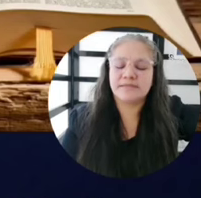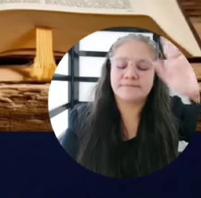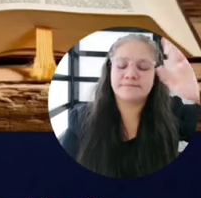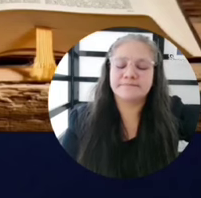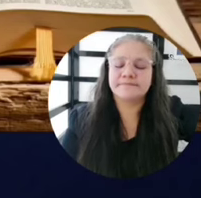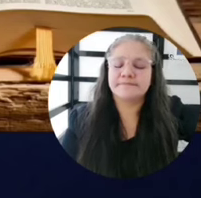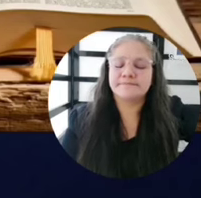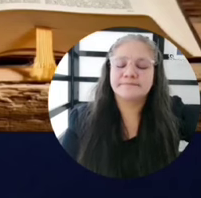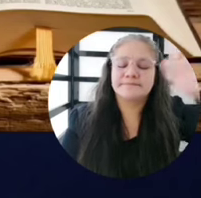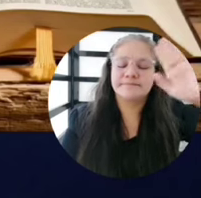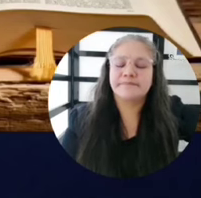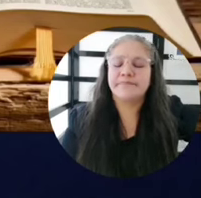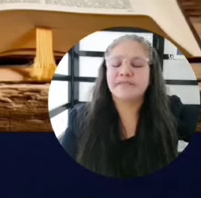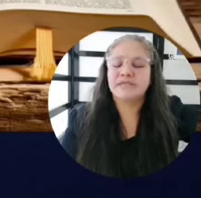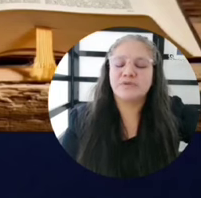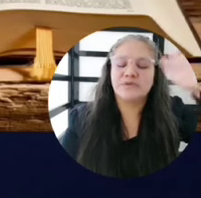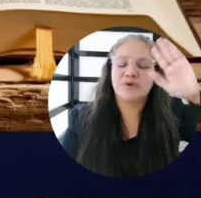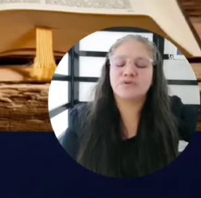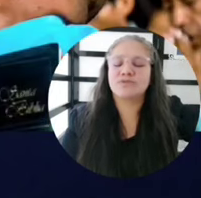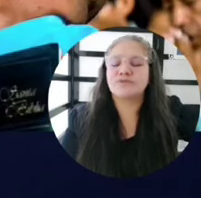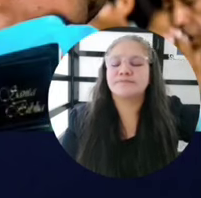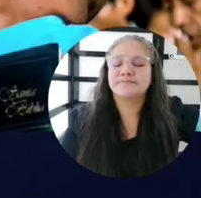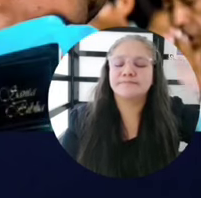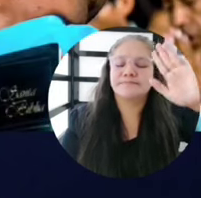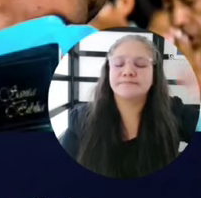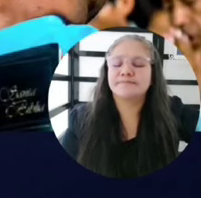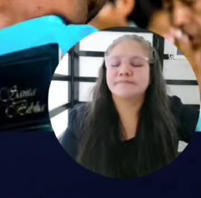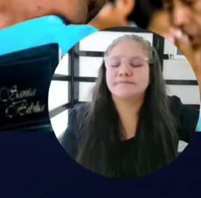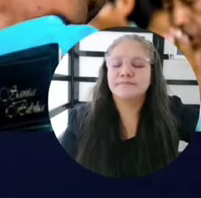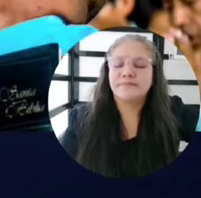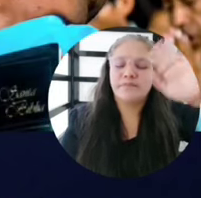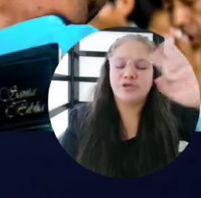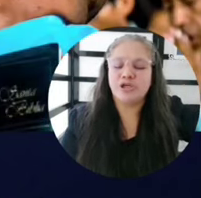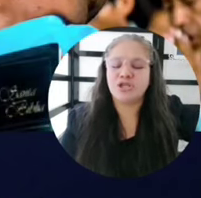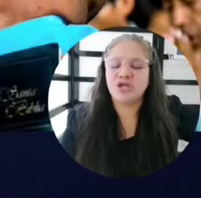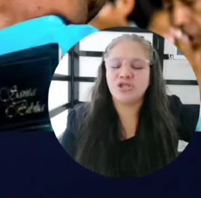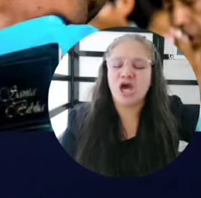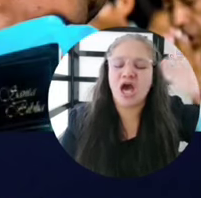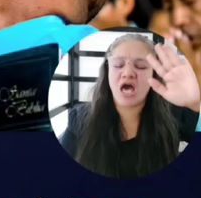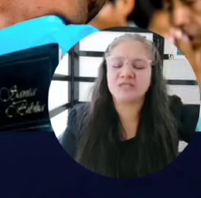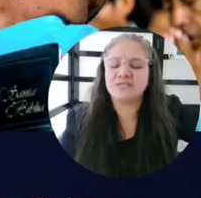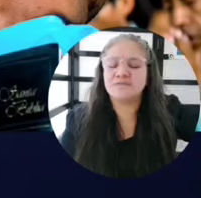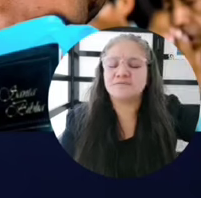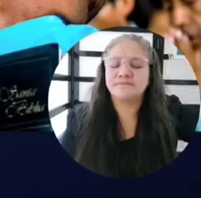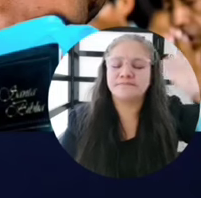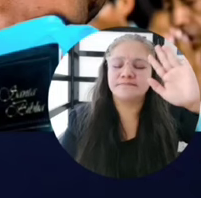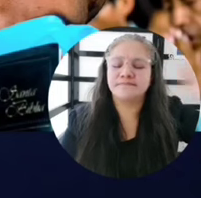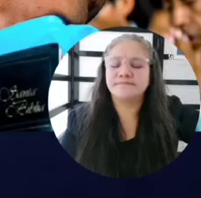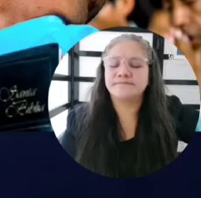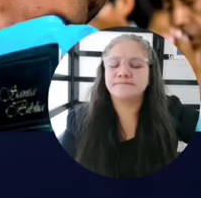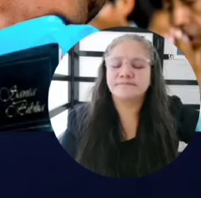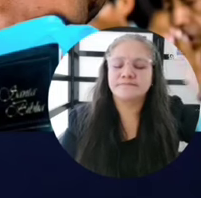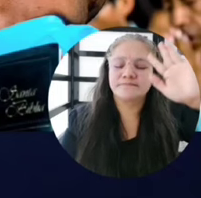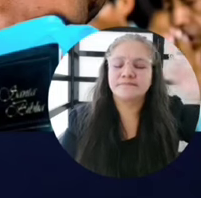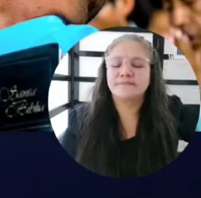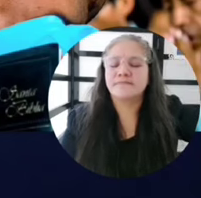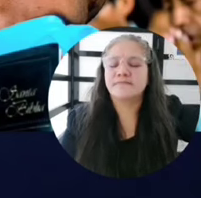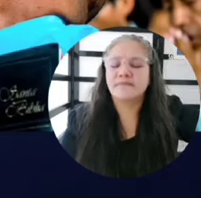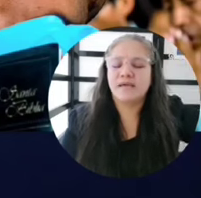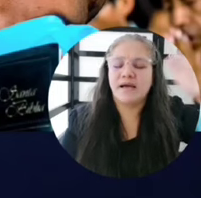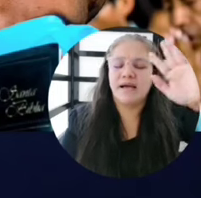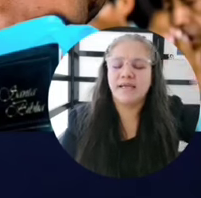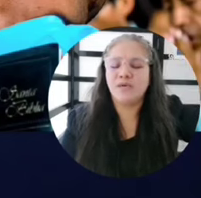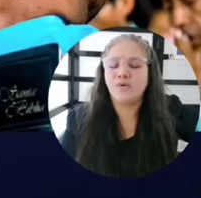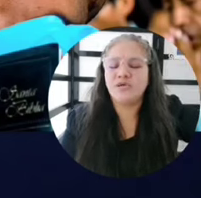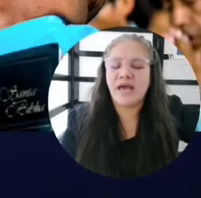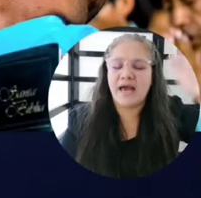tiene autoridad. Por eso la que seguiremos predicando, por los efectos que está produciendo en el pueblo. Un pueblo cambiado, transformado,